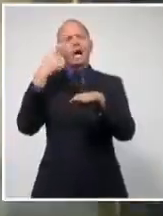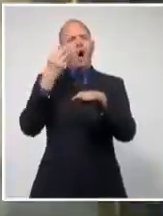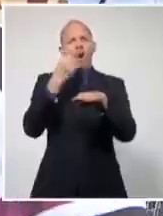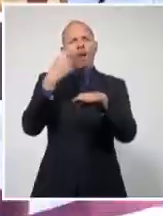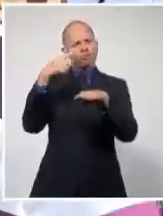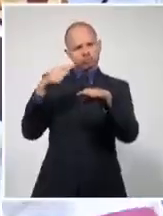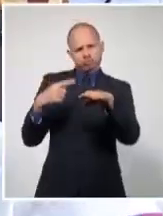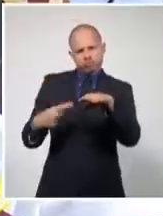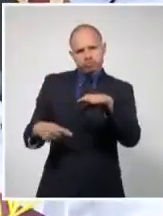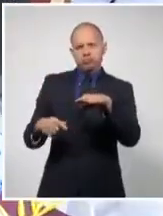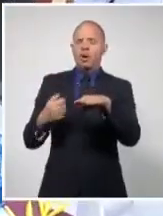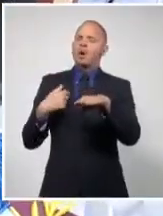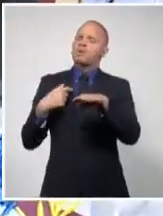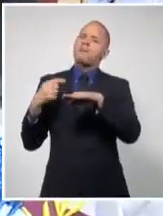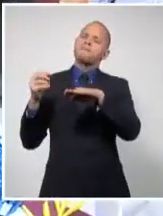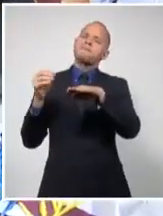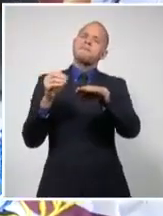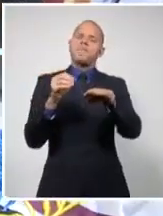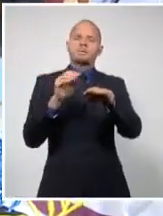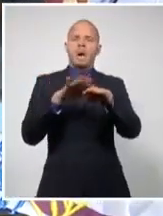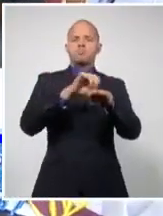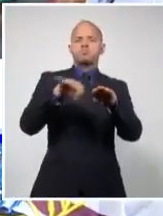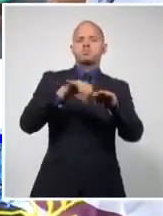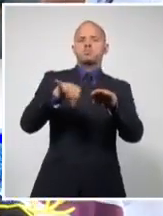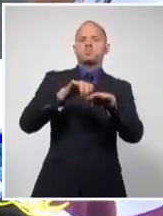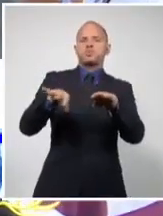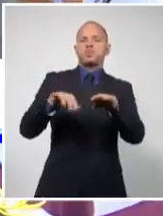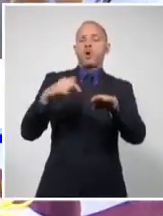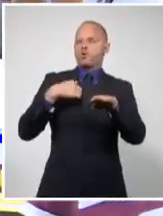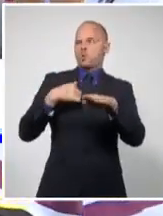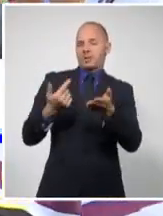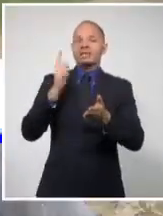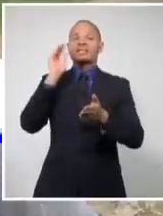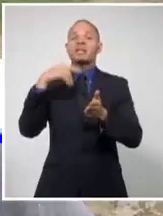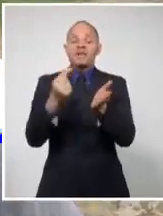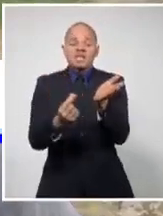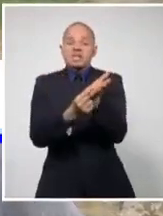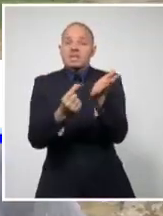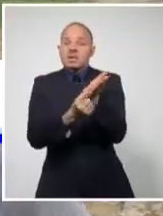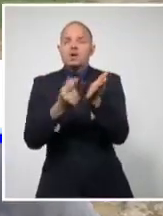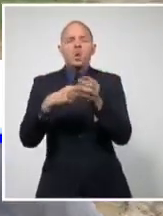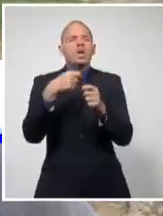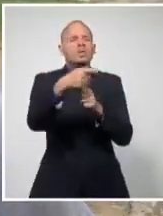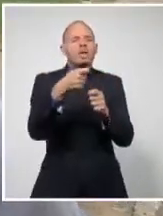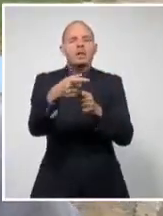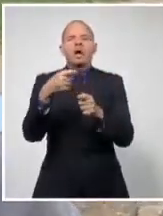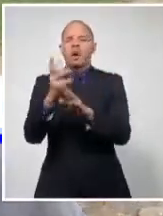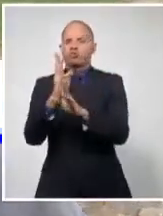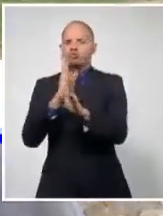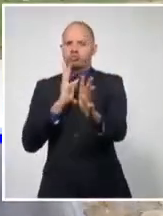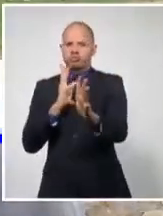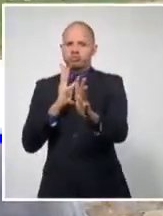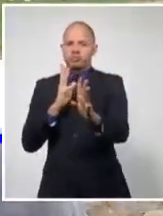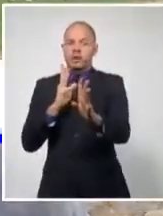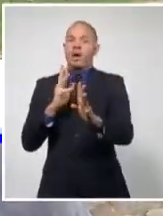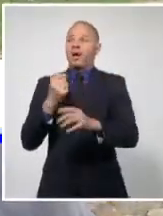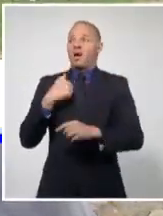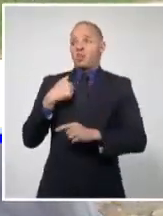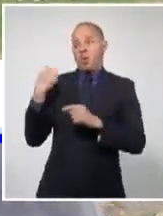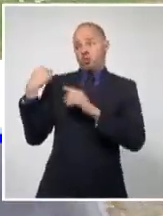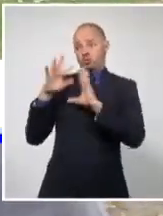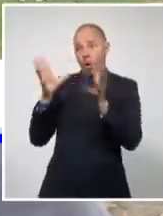toca la tarea de repartir los tickets y organizar la cola, ya que quiero que no se me quede nadie. Si no nos traen las cosas aquí, no tenemos dónde buscarlas. ¿Le